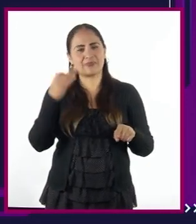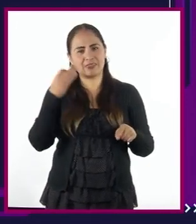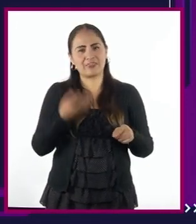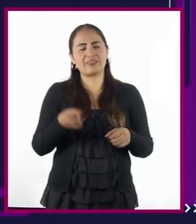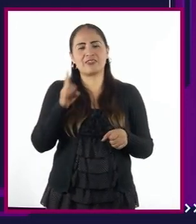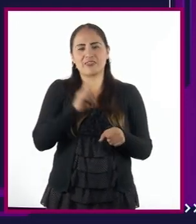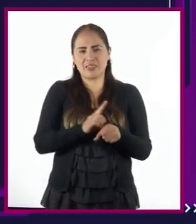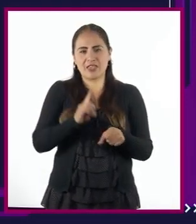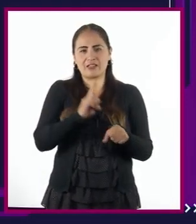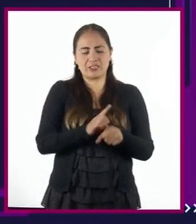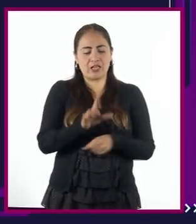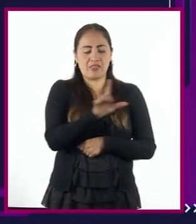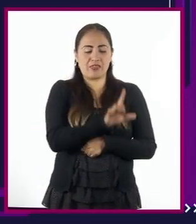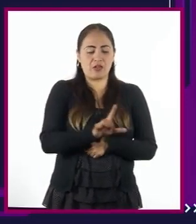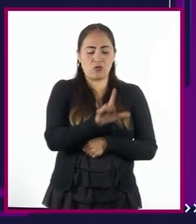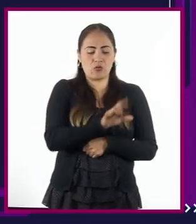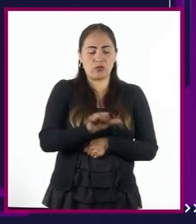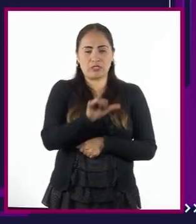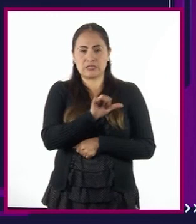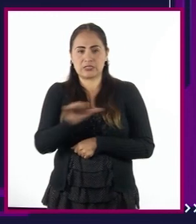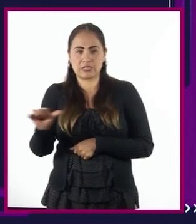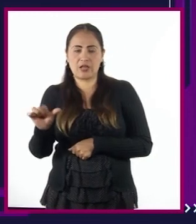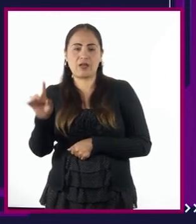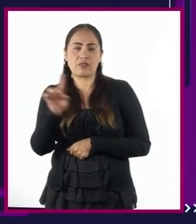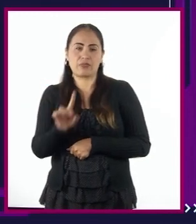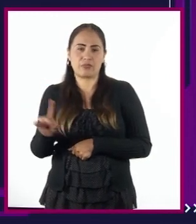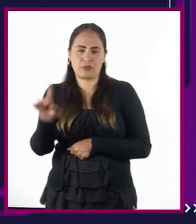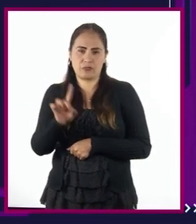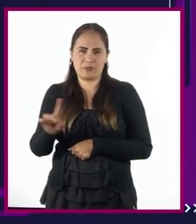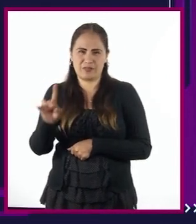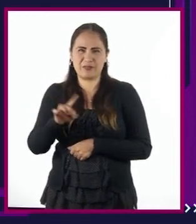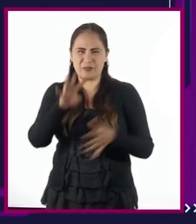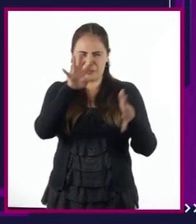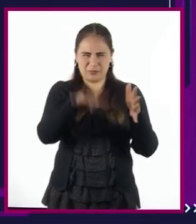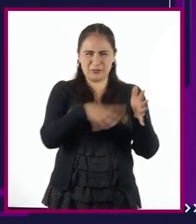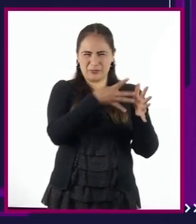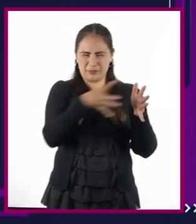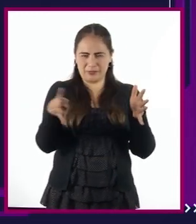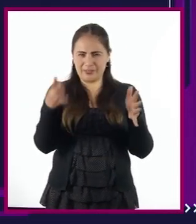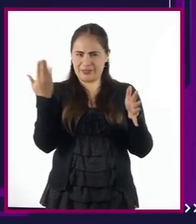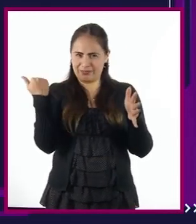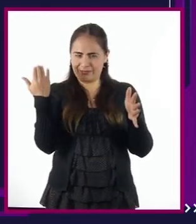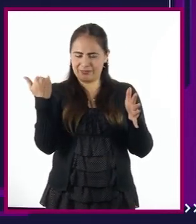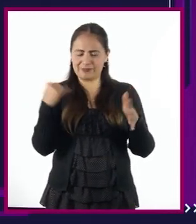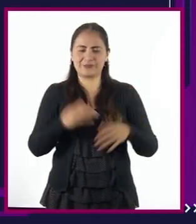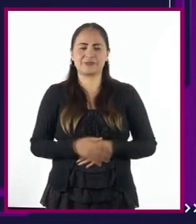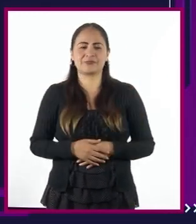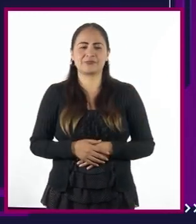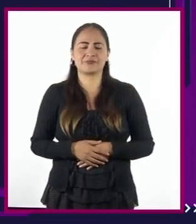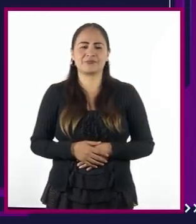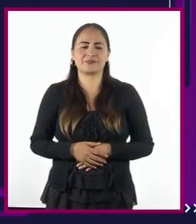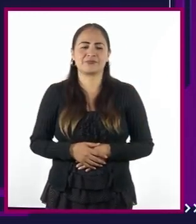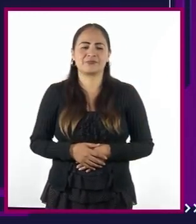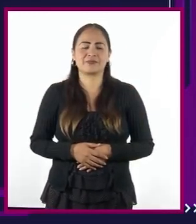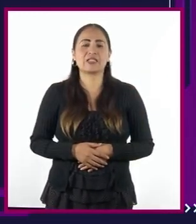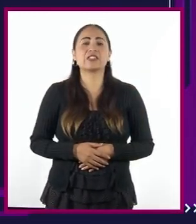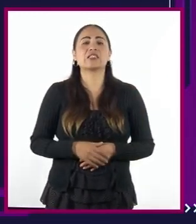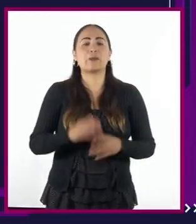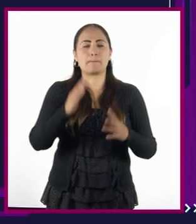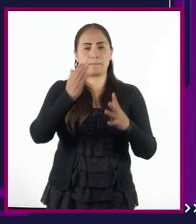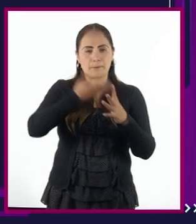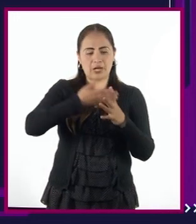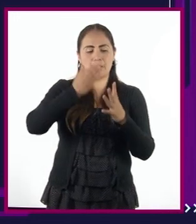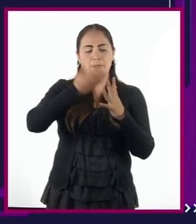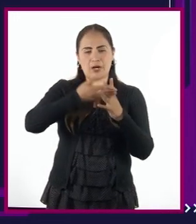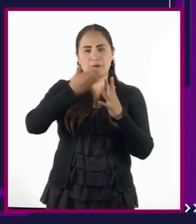días, de lunes a domingo, como se vio en la tabla. Entonces, realizaremos 7 divisiones